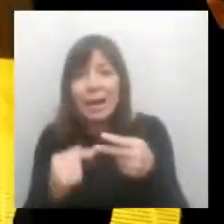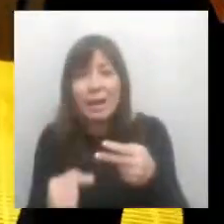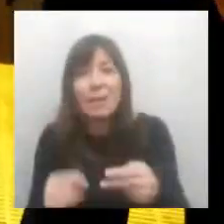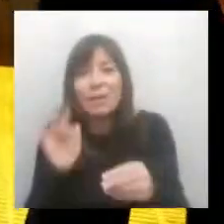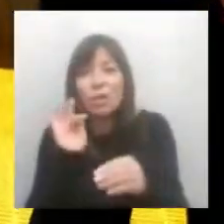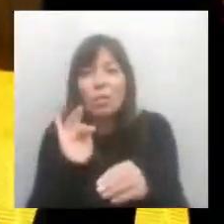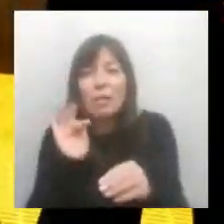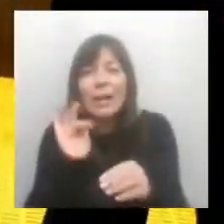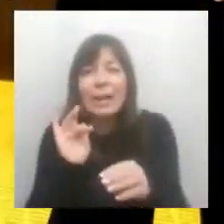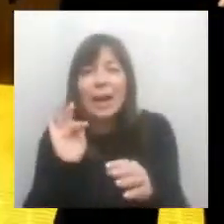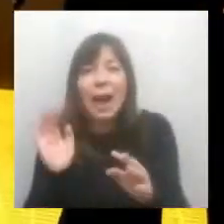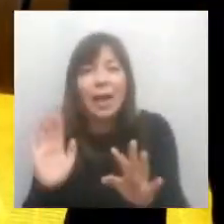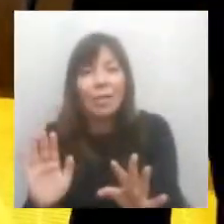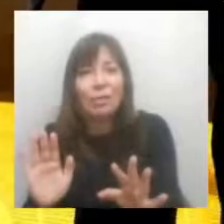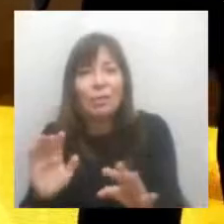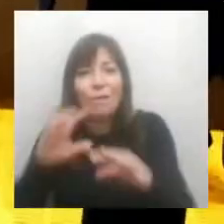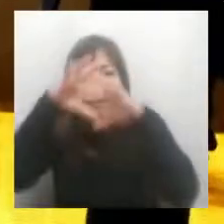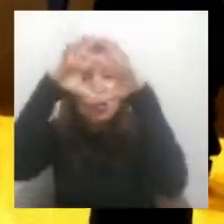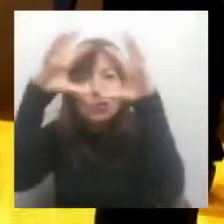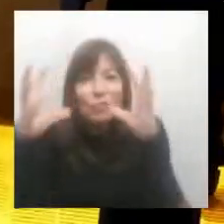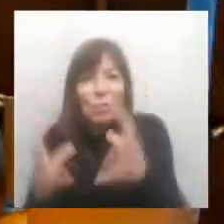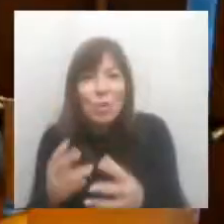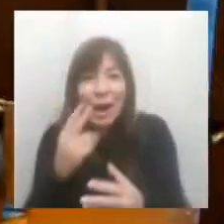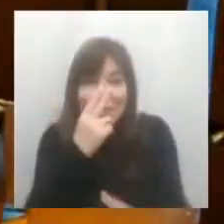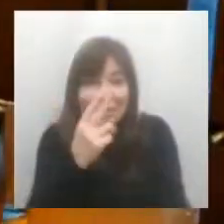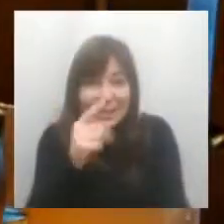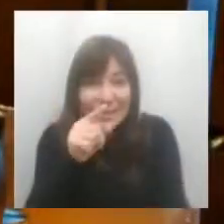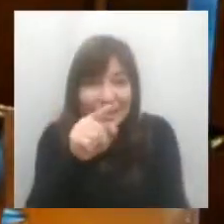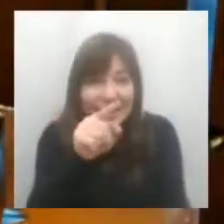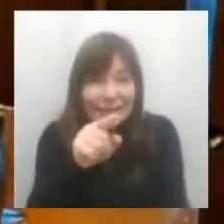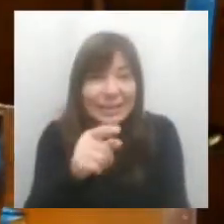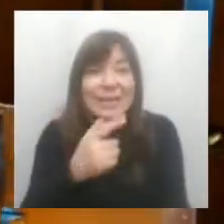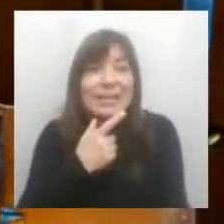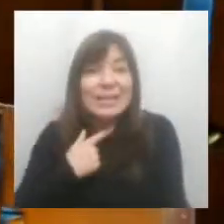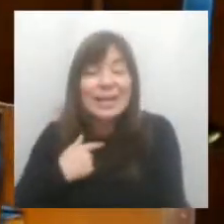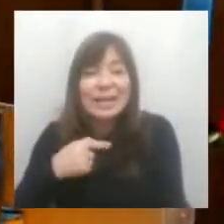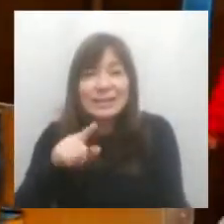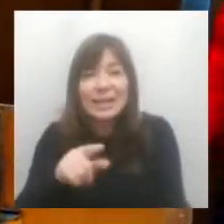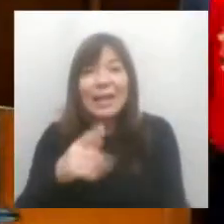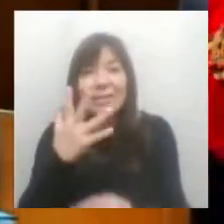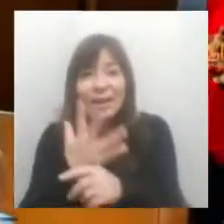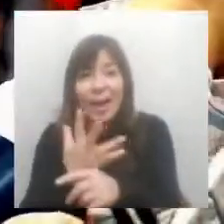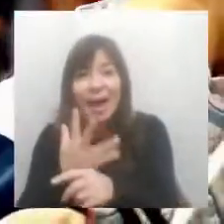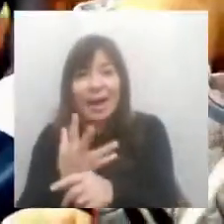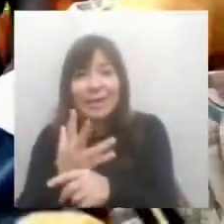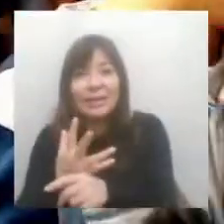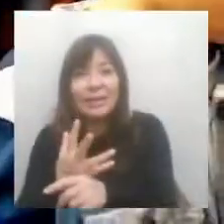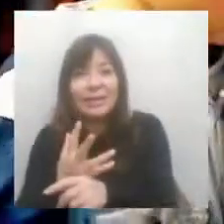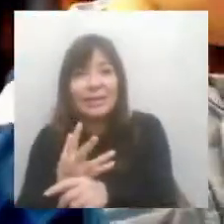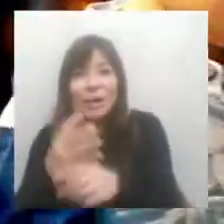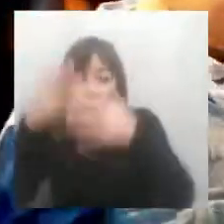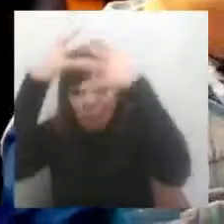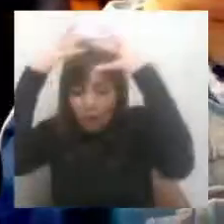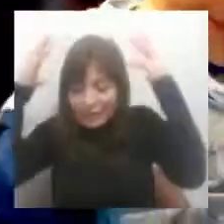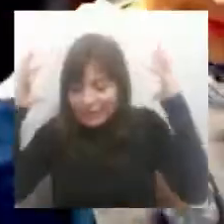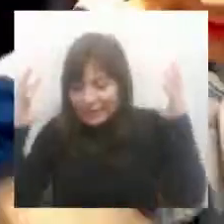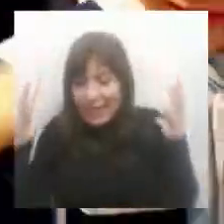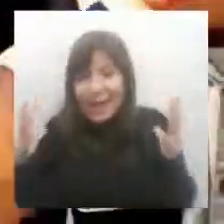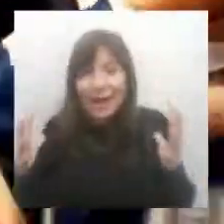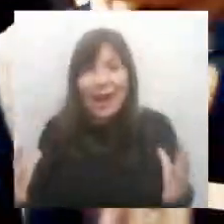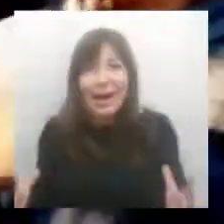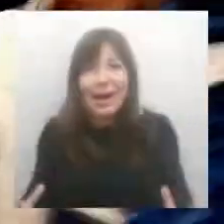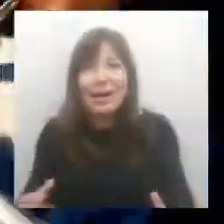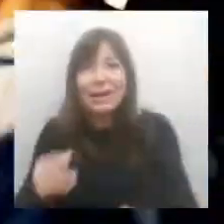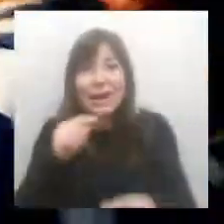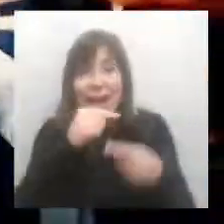que es una burbuja. Ustedes pueden apreciar que hay módulos muy interesantes como el que acabamos de ver, ciérrate en la burbuja, una burbuja plana, elementos que